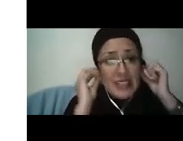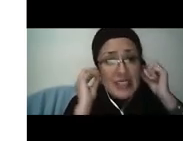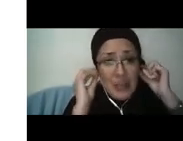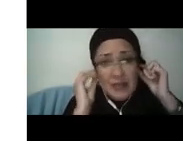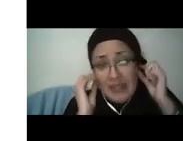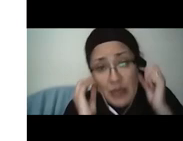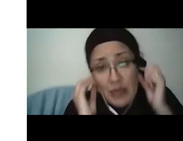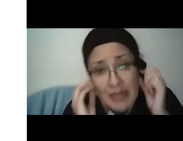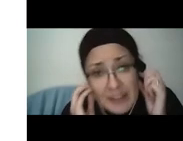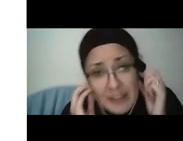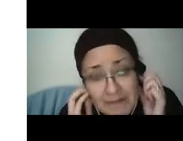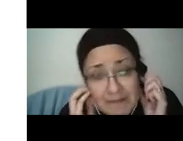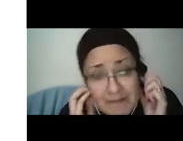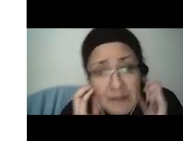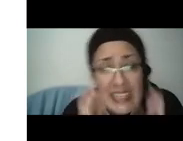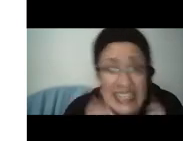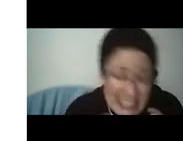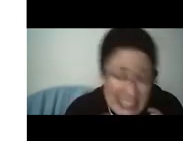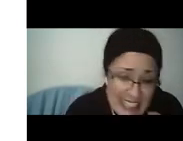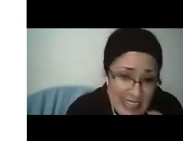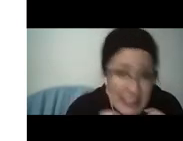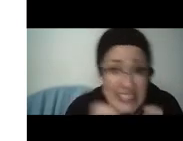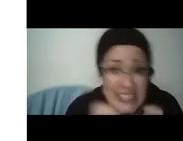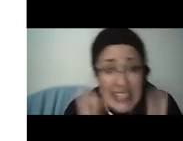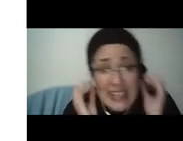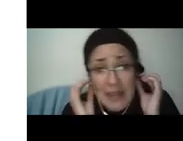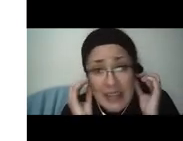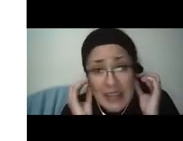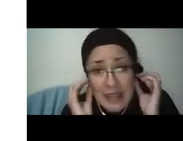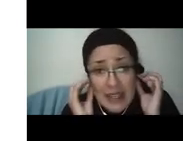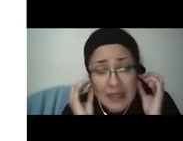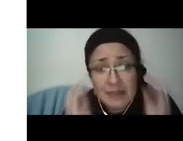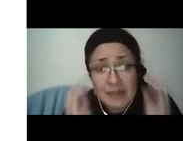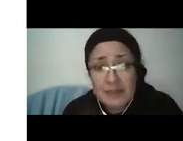ser agua de mar. La energía necesaria para